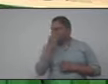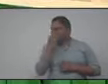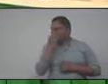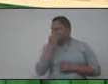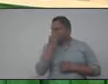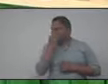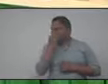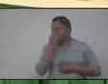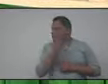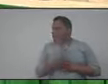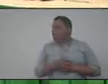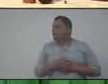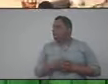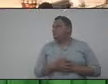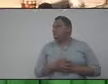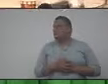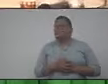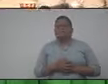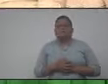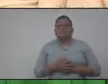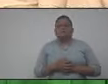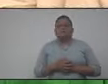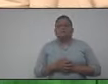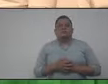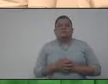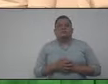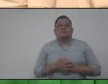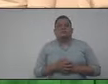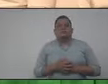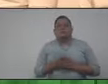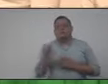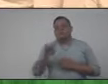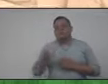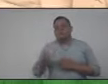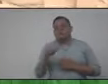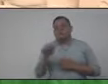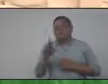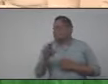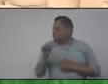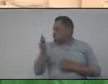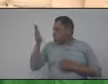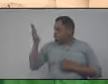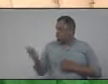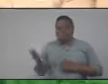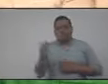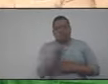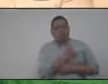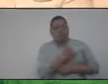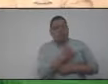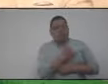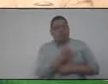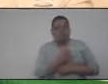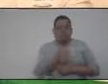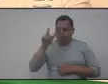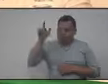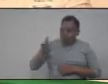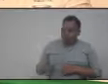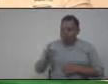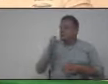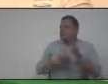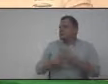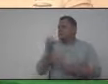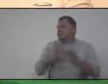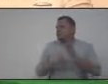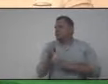listo. Listo. Bueno, Sara es una joven yopaleña, casanareña.